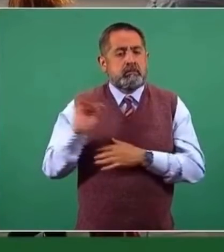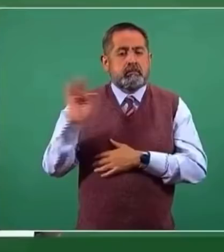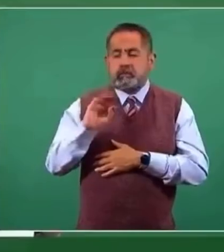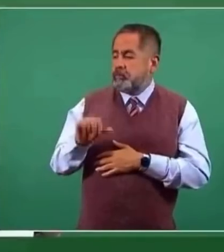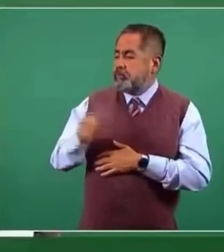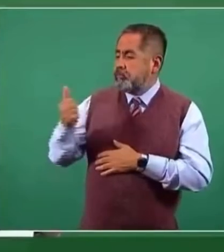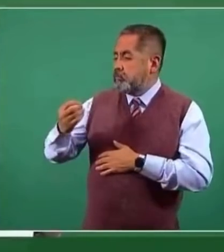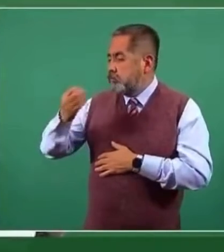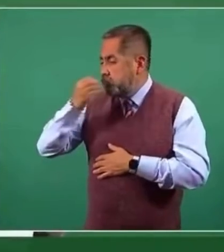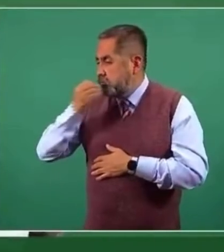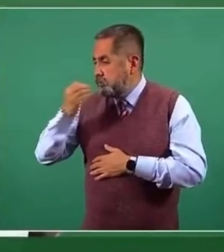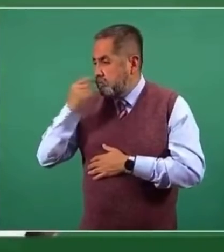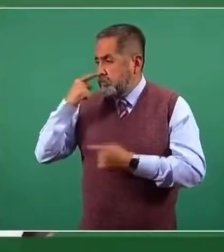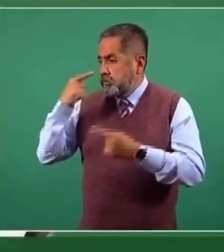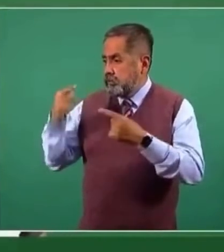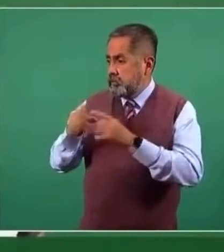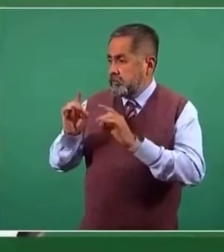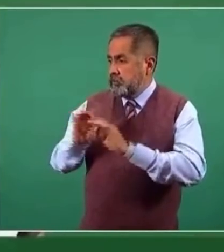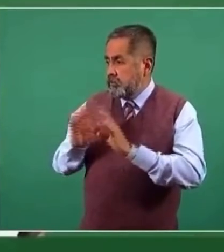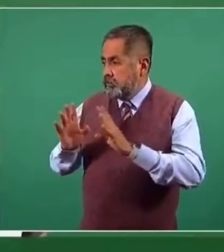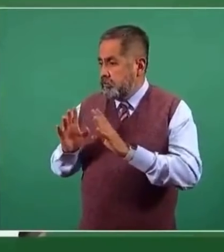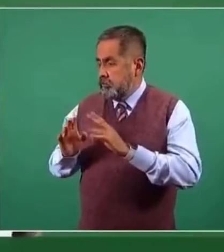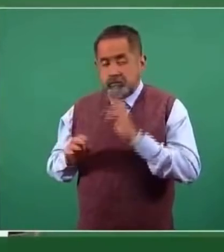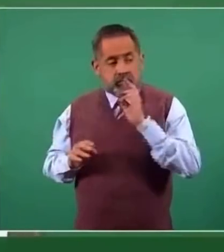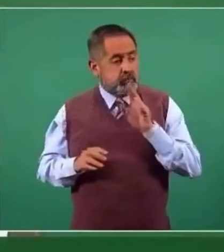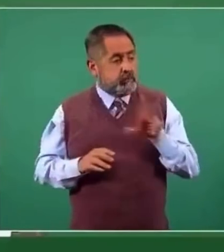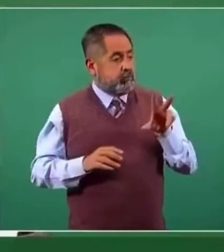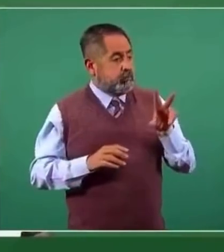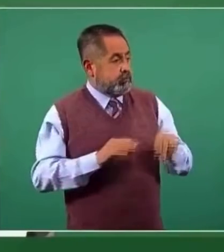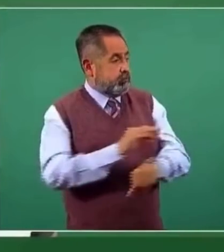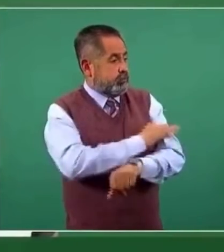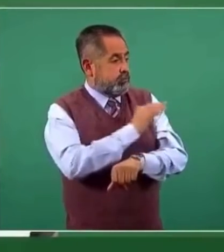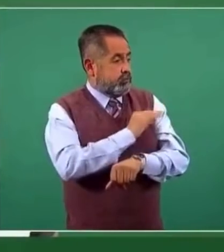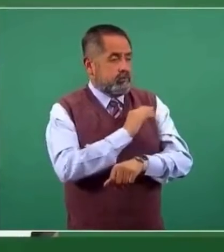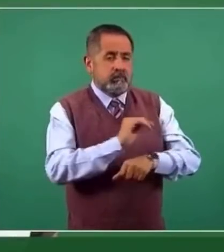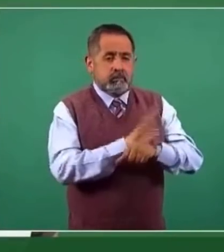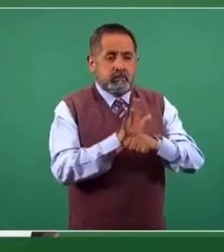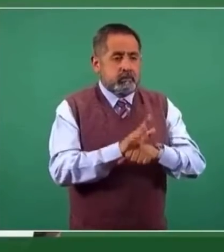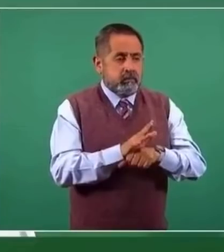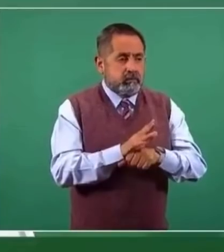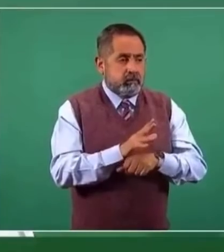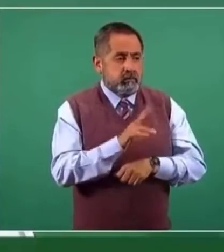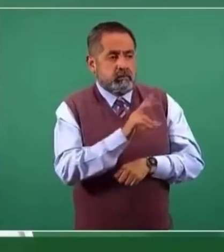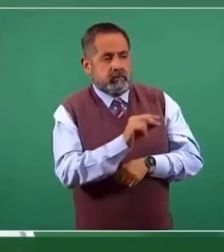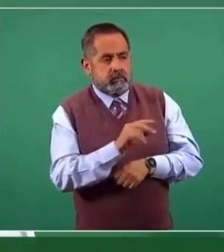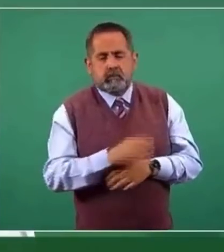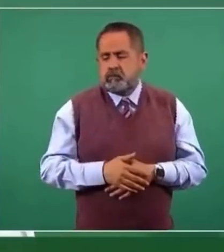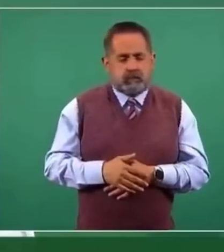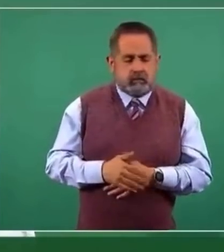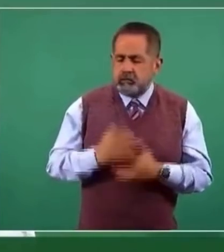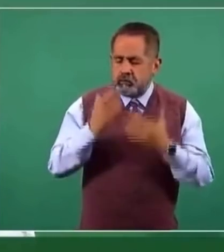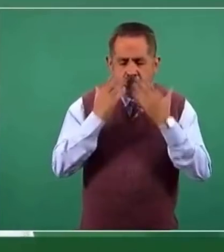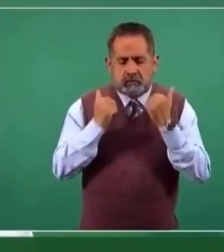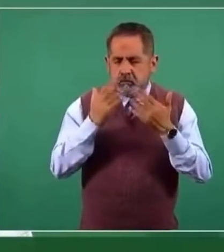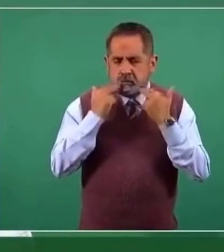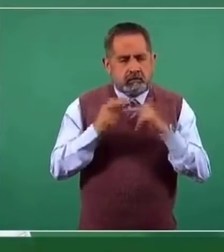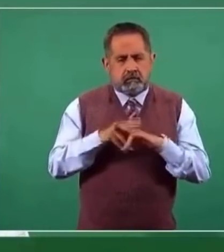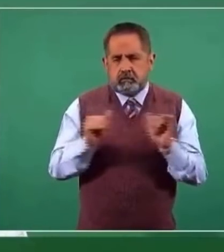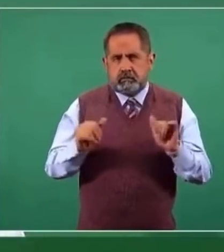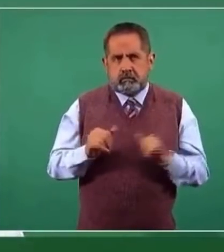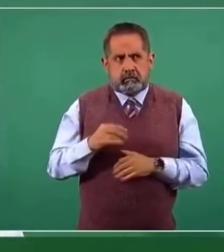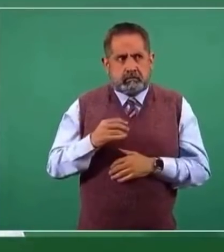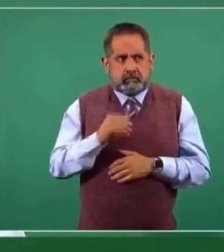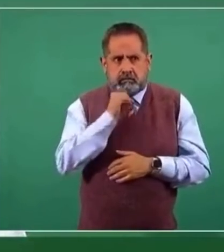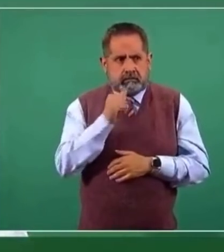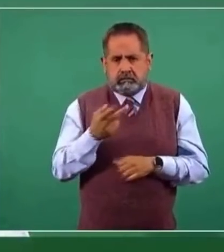algún tipo de esta reacción, entonces no deba de ponerme alguna de las vacunas. No hay este tipo de reacciones